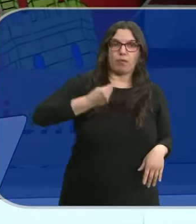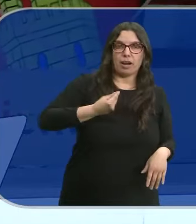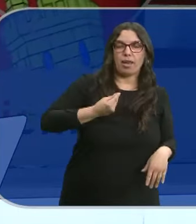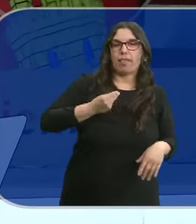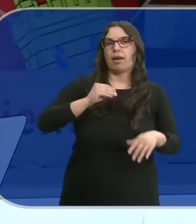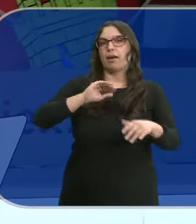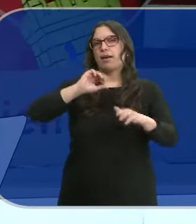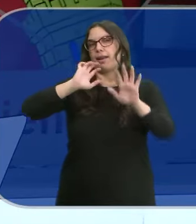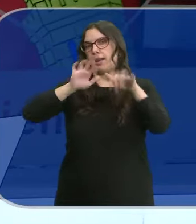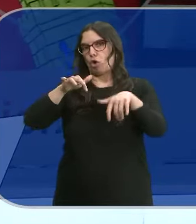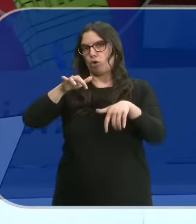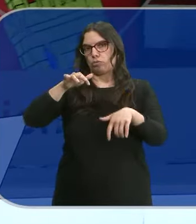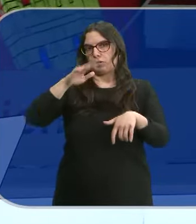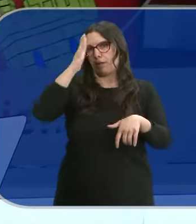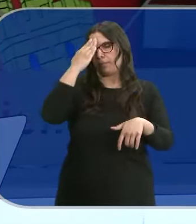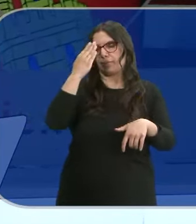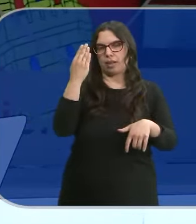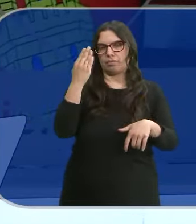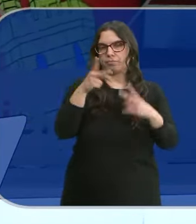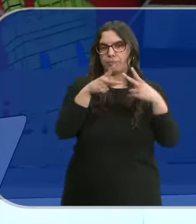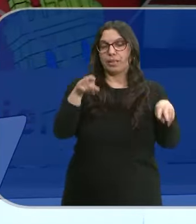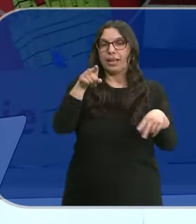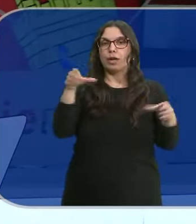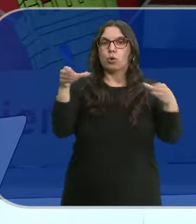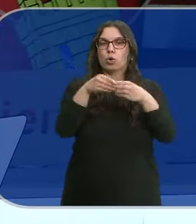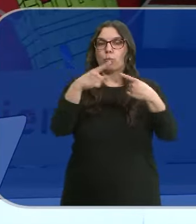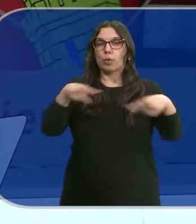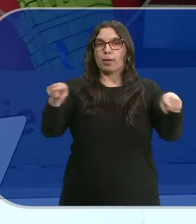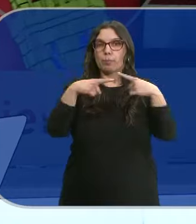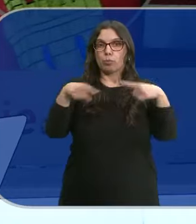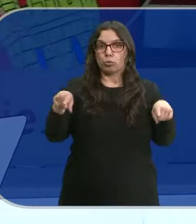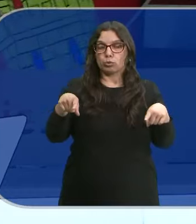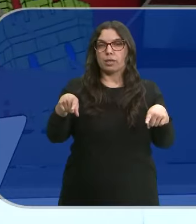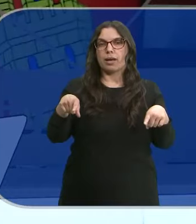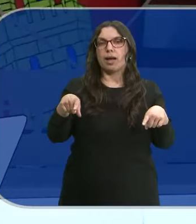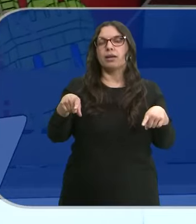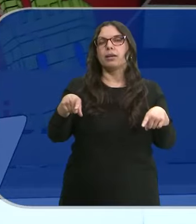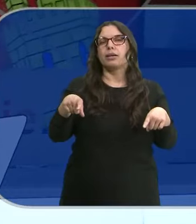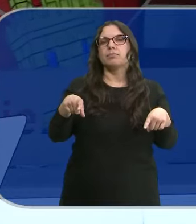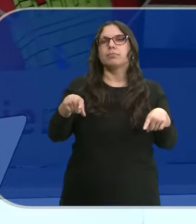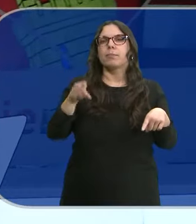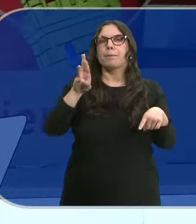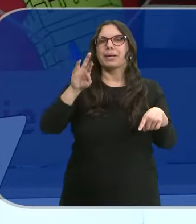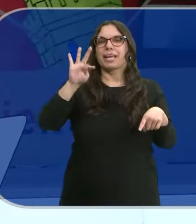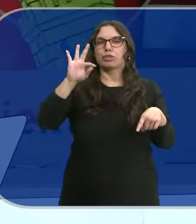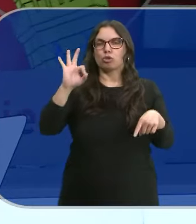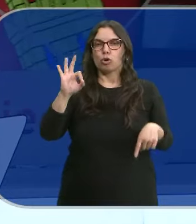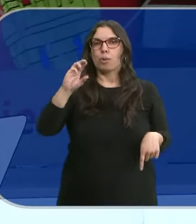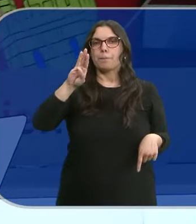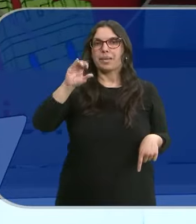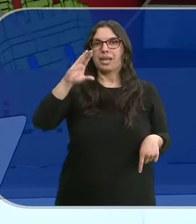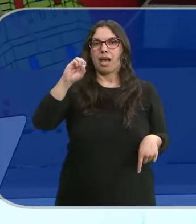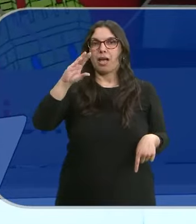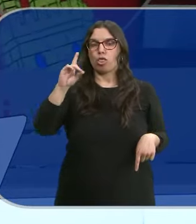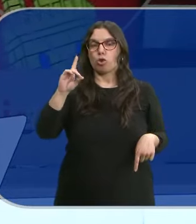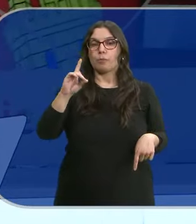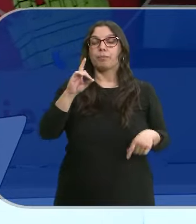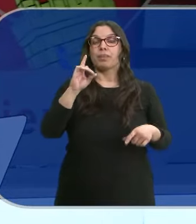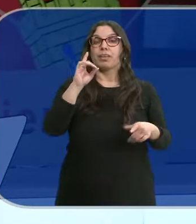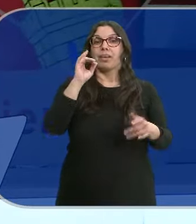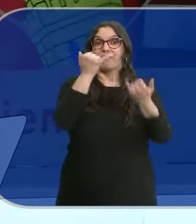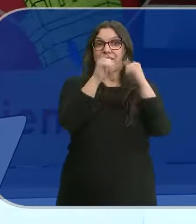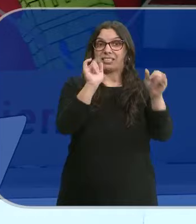como en la capital. Allí el grupo de música leonés Prieto Picado ha rechazado actuar el día 23, pero hoy el delegado de la Junta ha explicado que espera que no haya